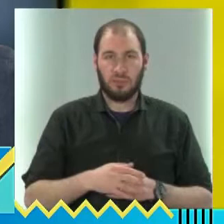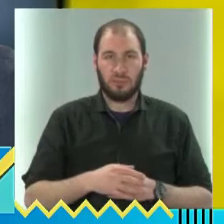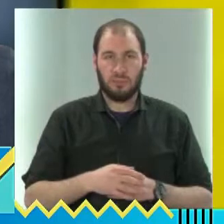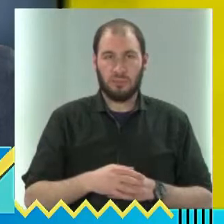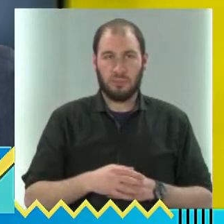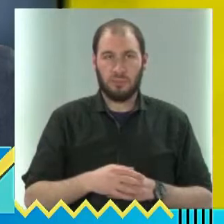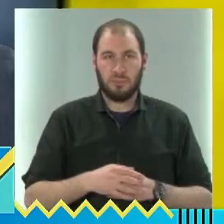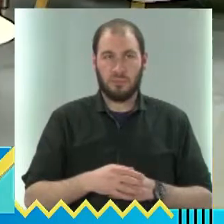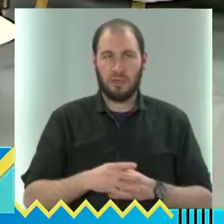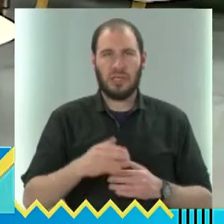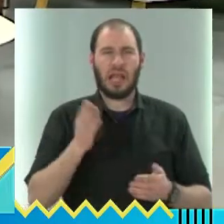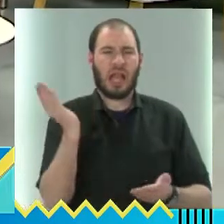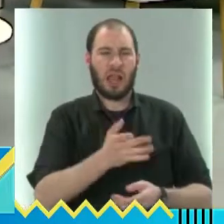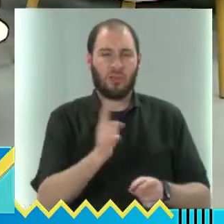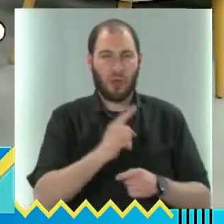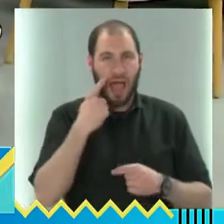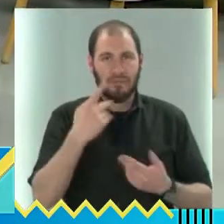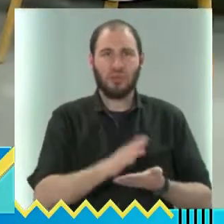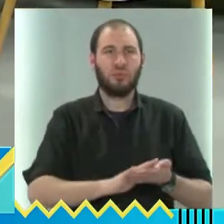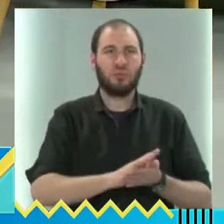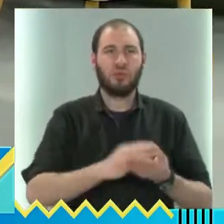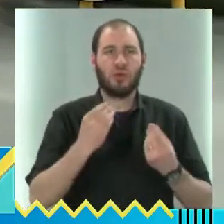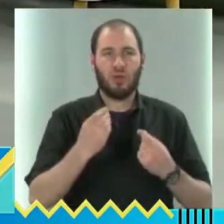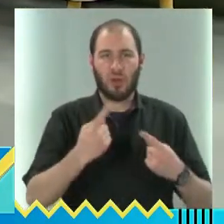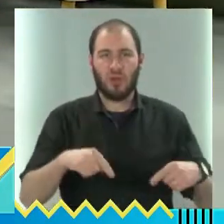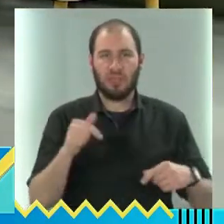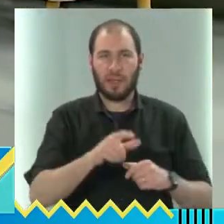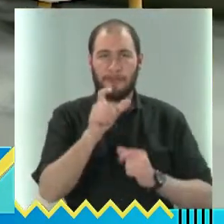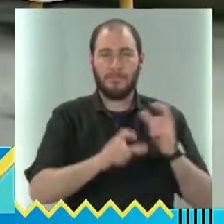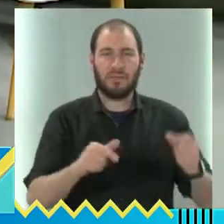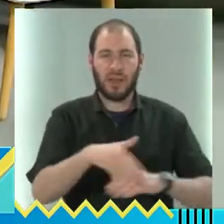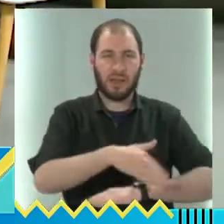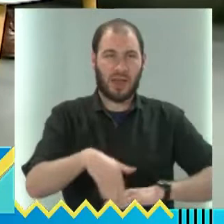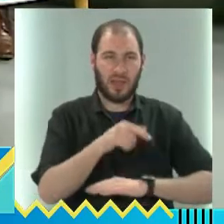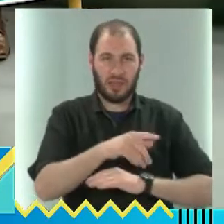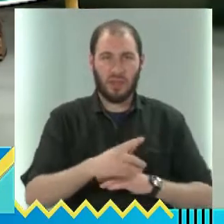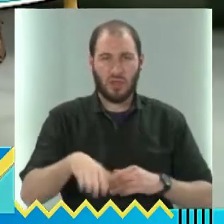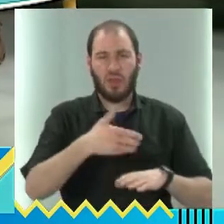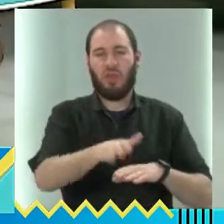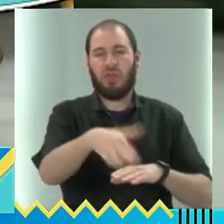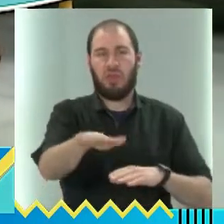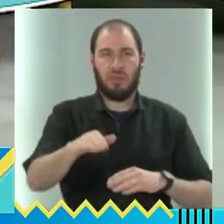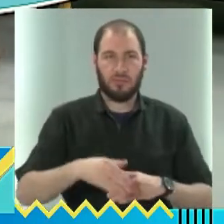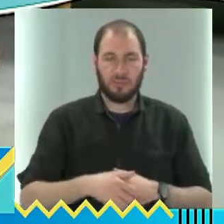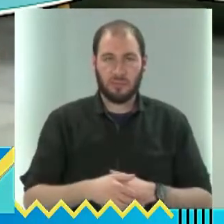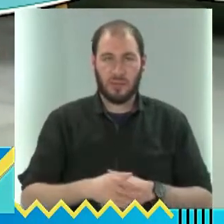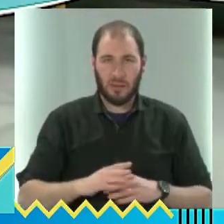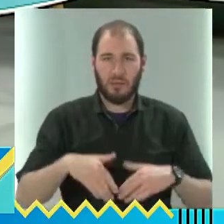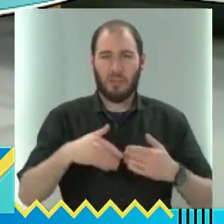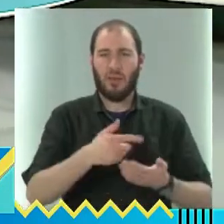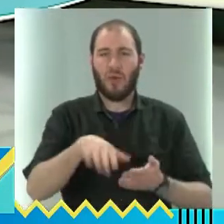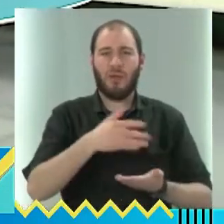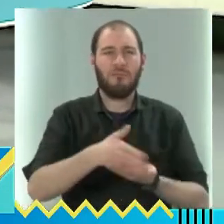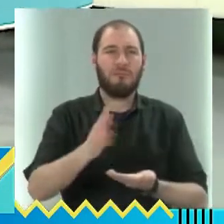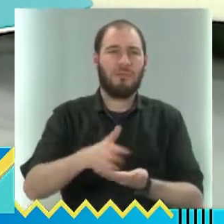no criminalizar, sino de ver cómo solucionamos esta situación de la gente que está en la calle, porque los vamos a ir corriendo cada vez más del